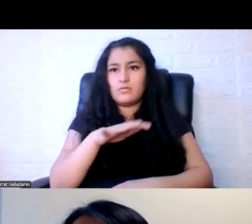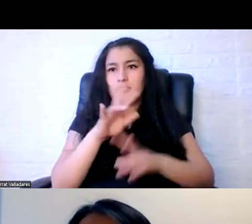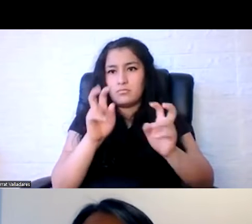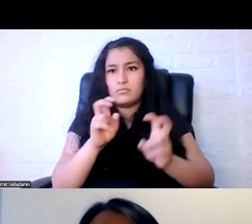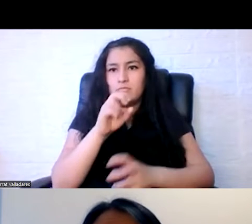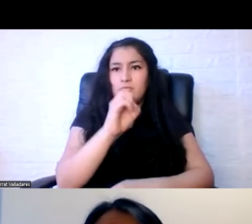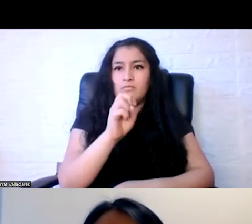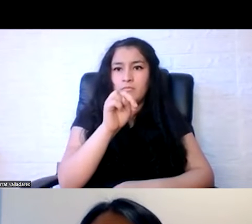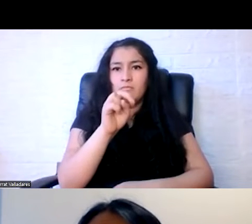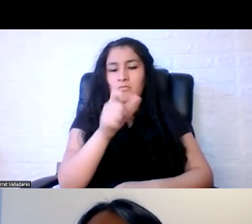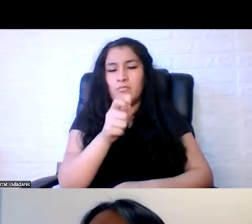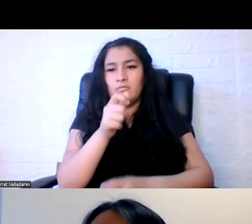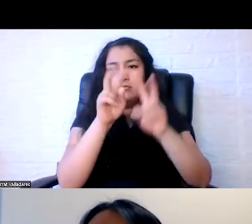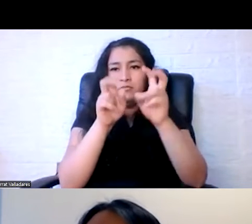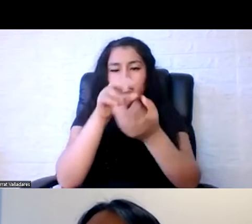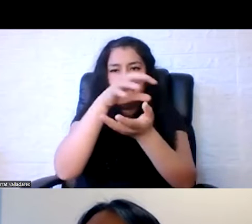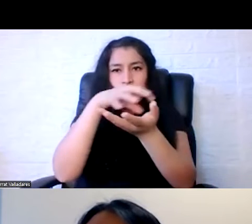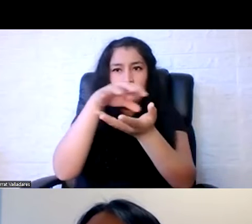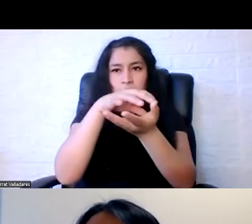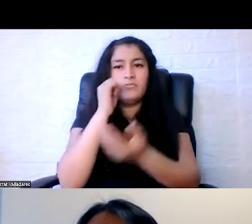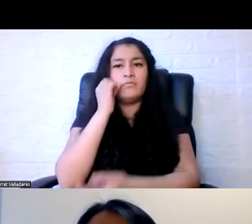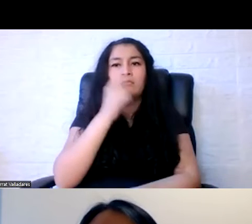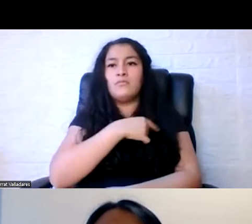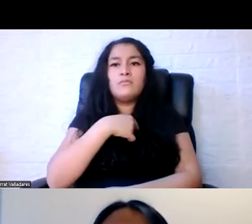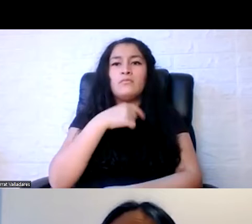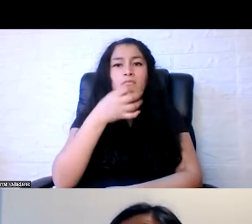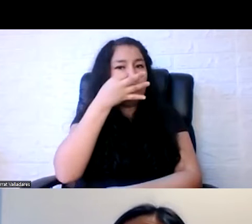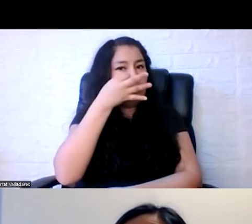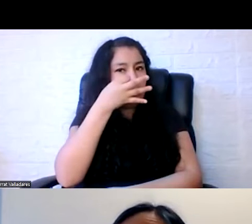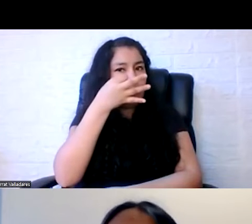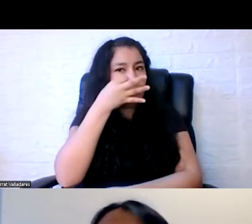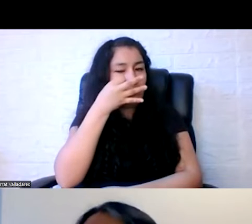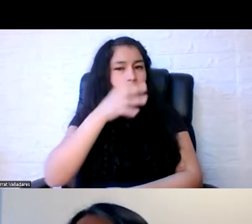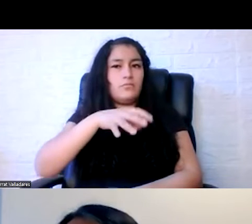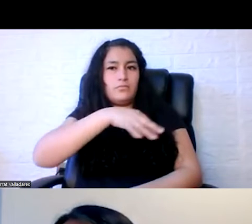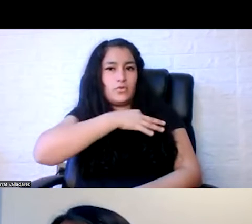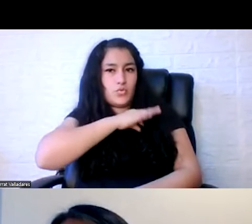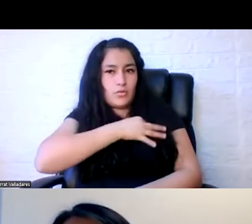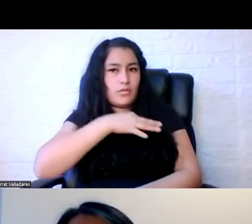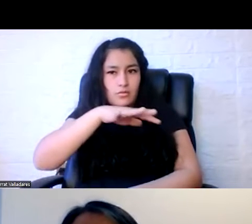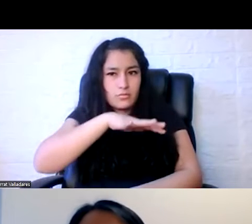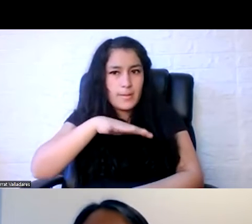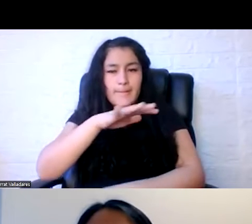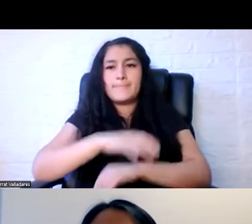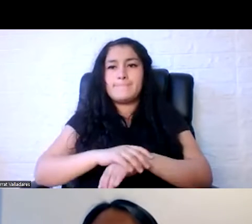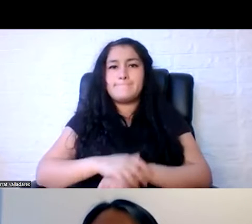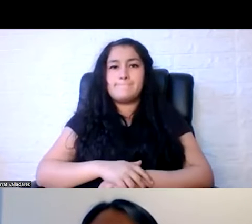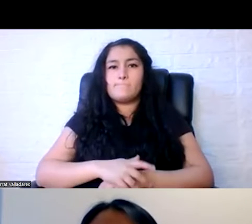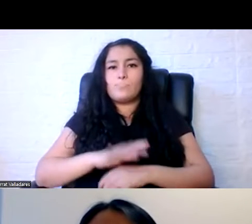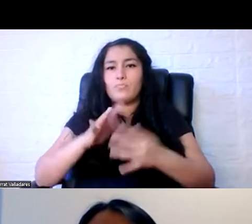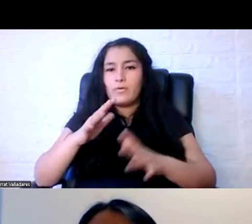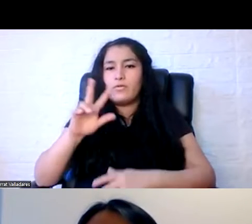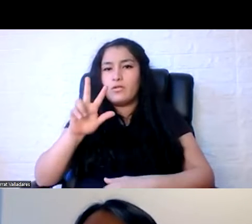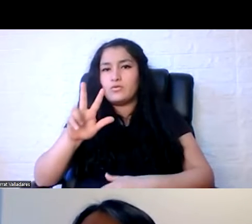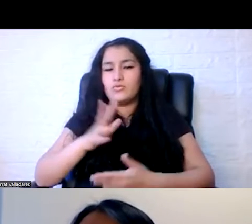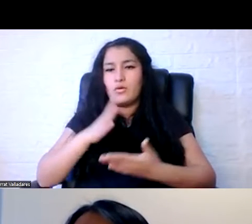ONG local que se llama Observatorio Ciudadano, y allí el año 2000, 2008 a 2010